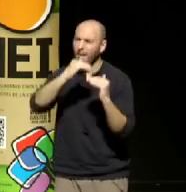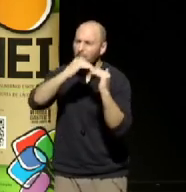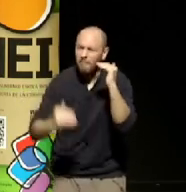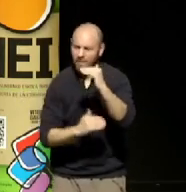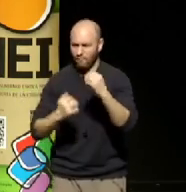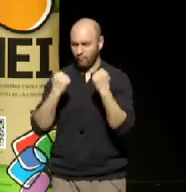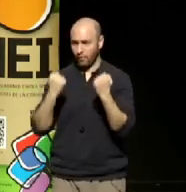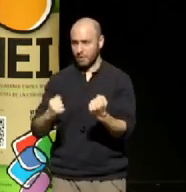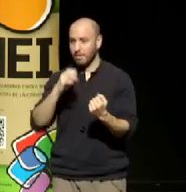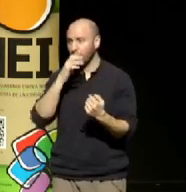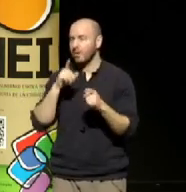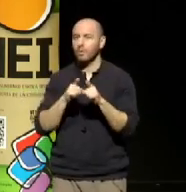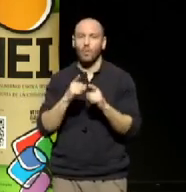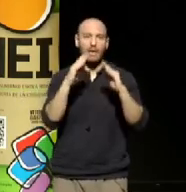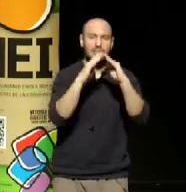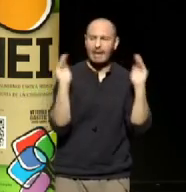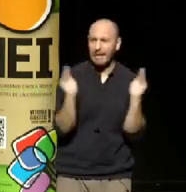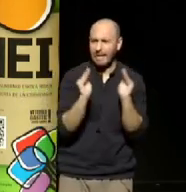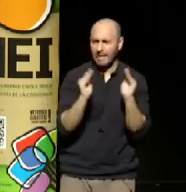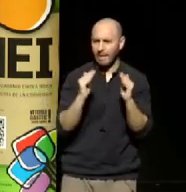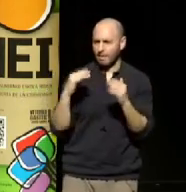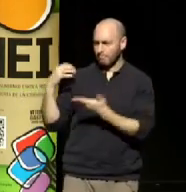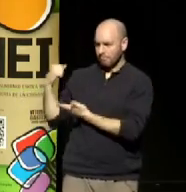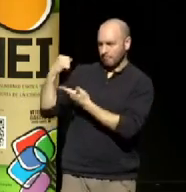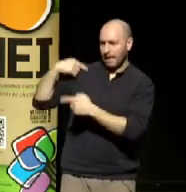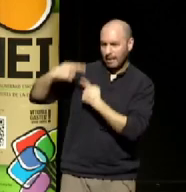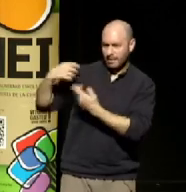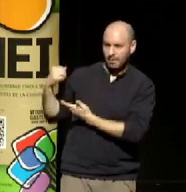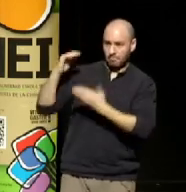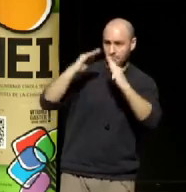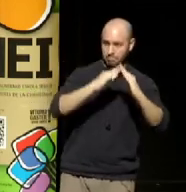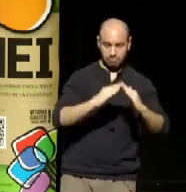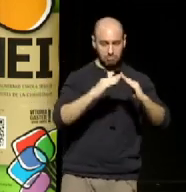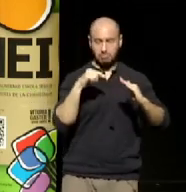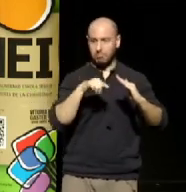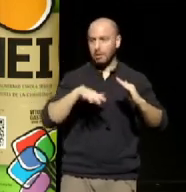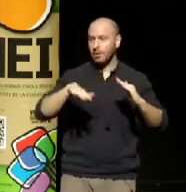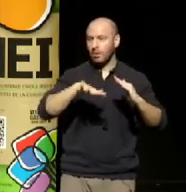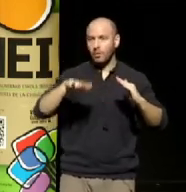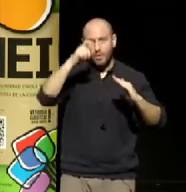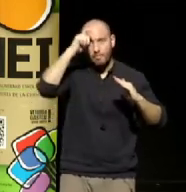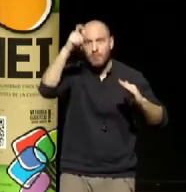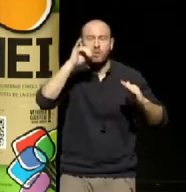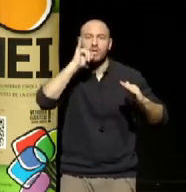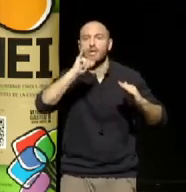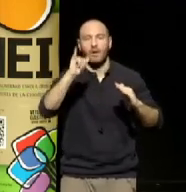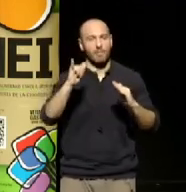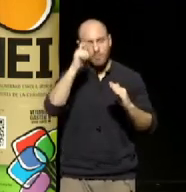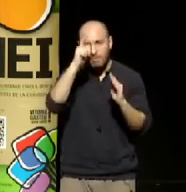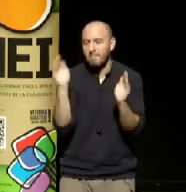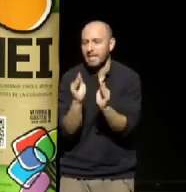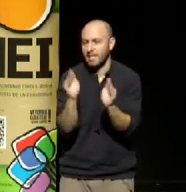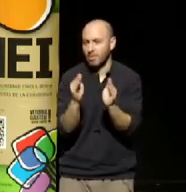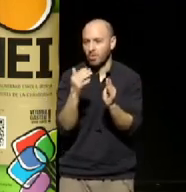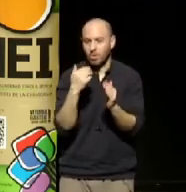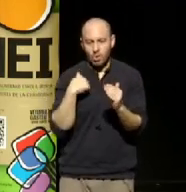lo mismo heredar una casita pequeña en Cuscurrita del Río Tirón en La Rioja, porque tú te has tenido que ir a trabajar a